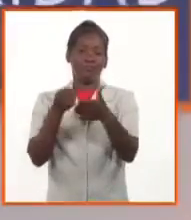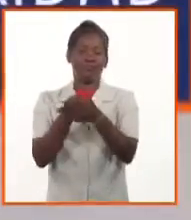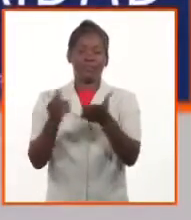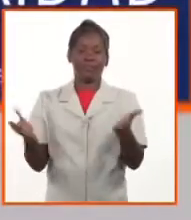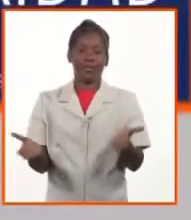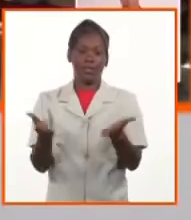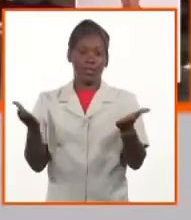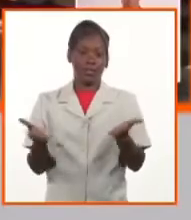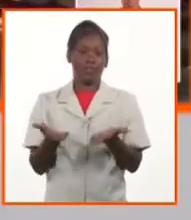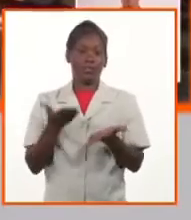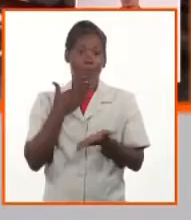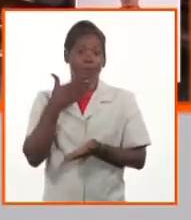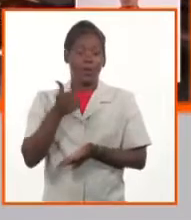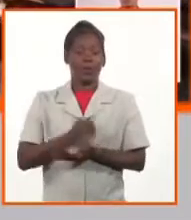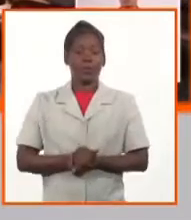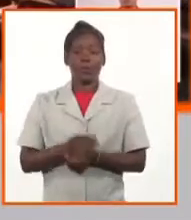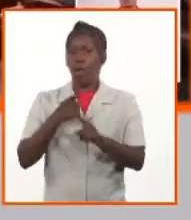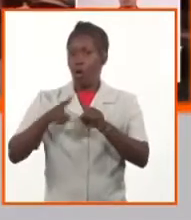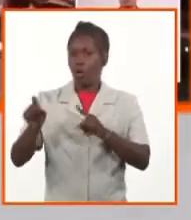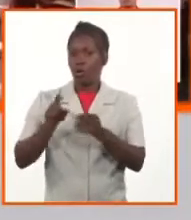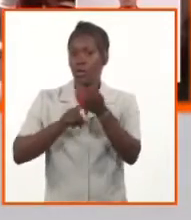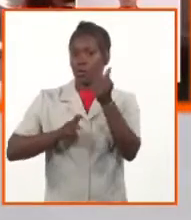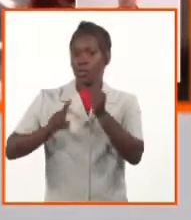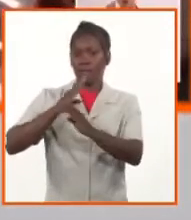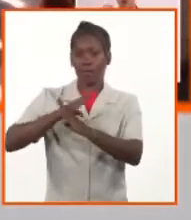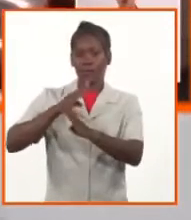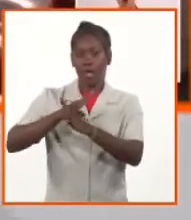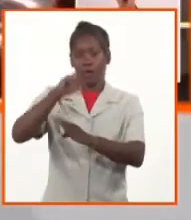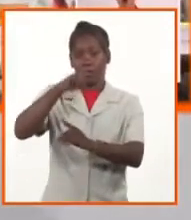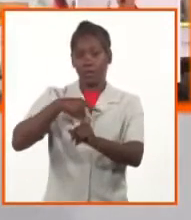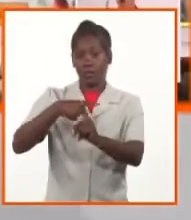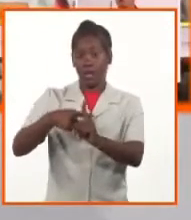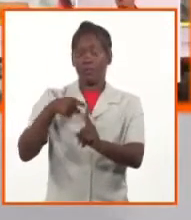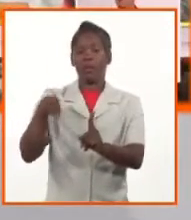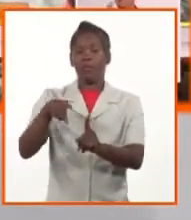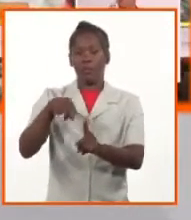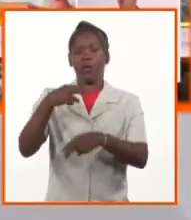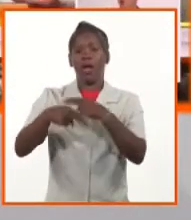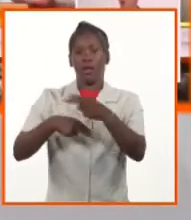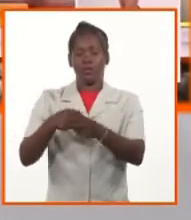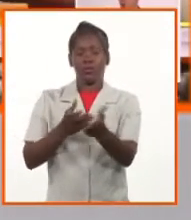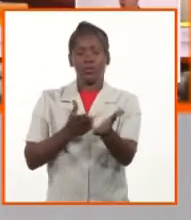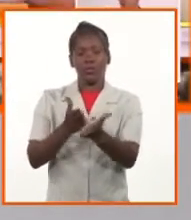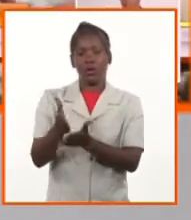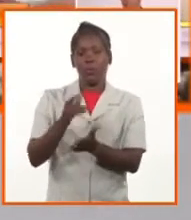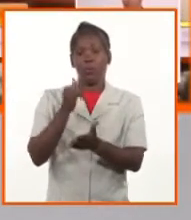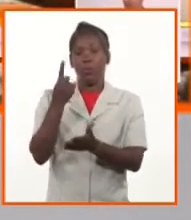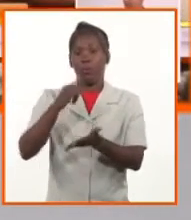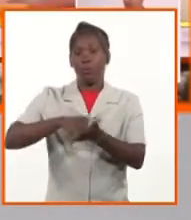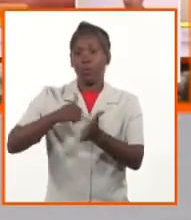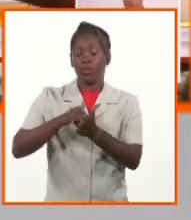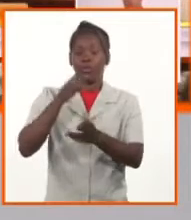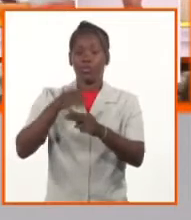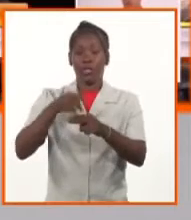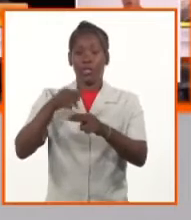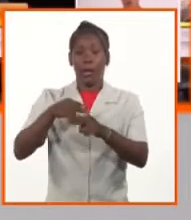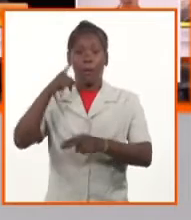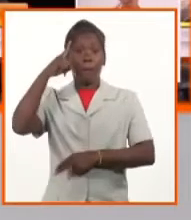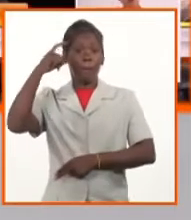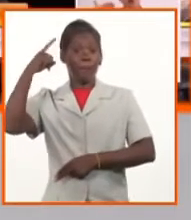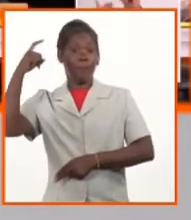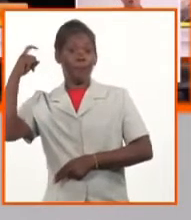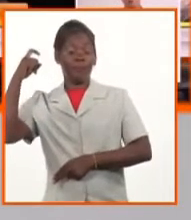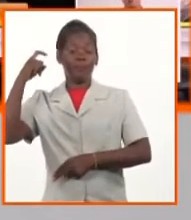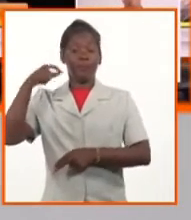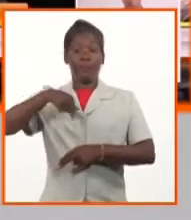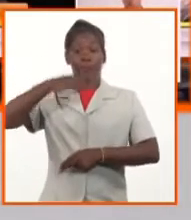Zurda en Santiago de Cuba. Ahora en el mes de septiembre debemos realizar el Pensamos Cuba y jóvenes investigadores de varias provincias deben estar aquí en La